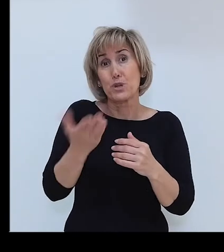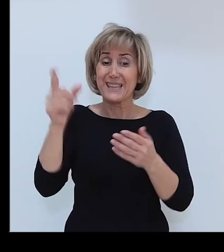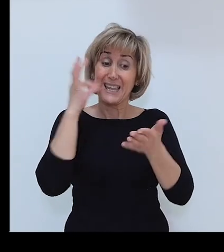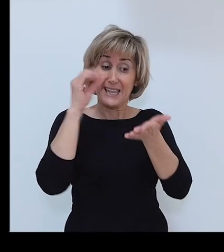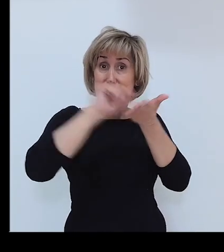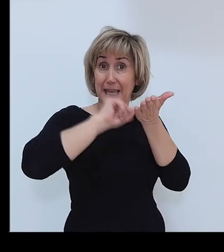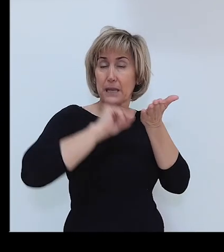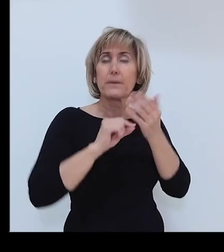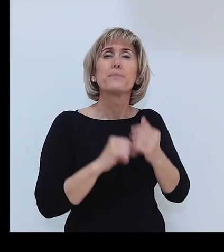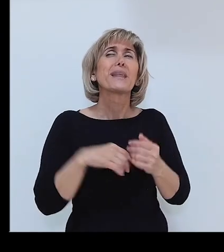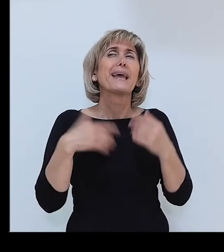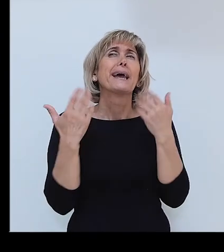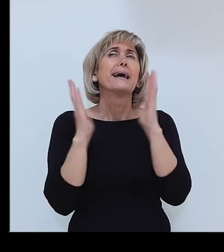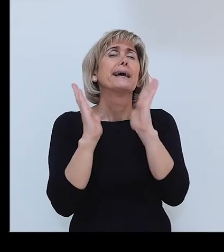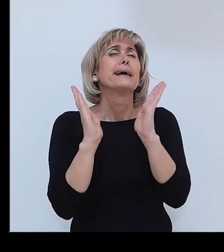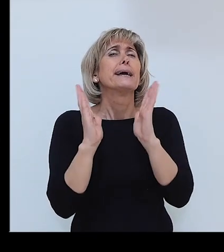importante